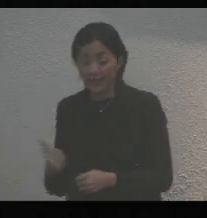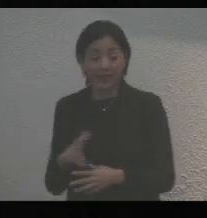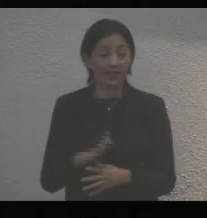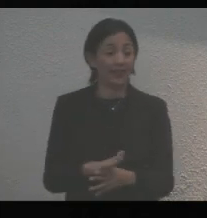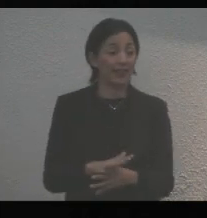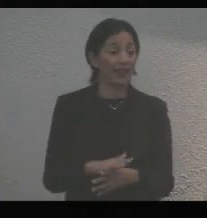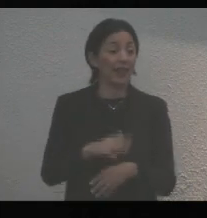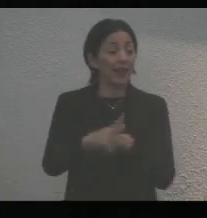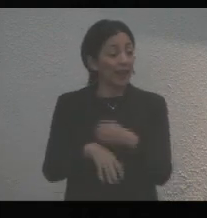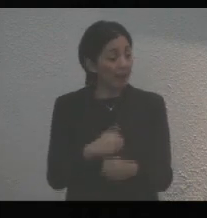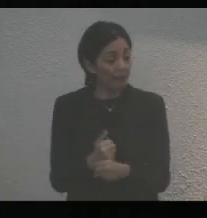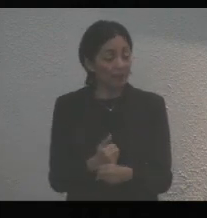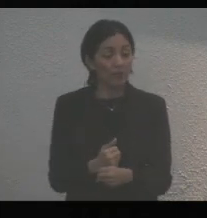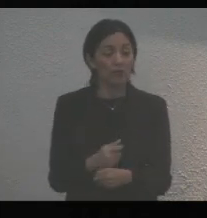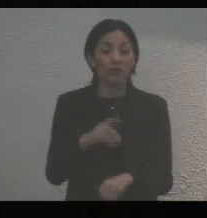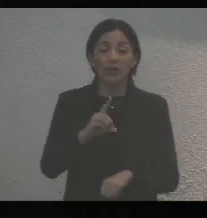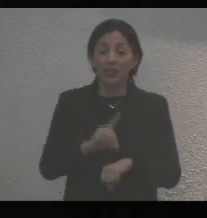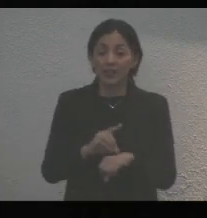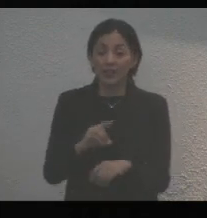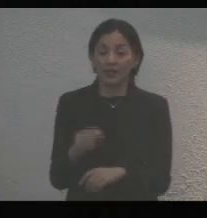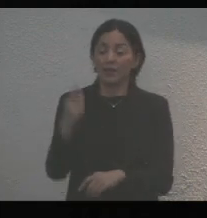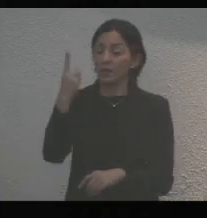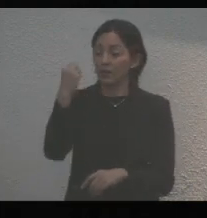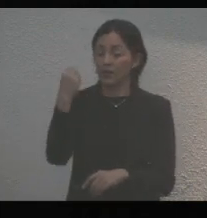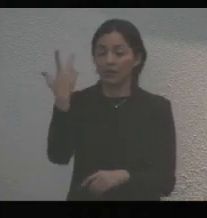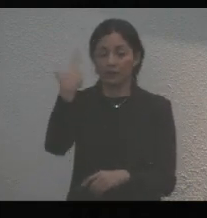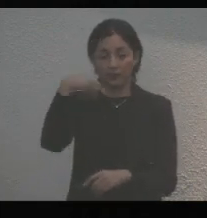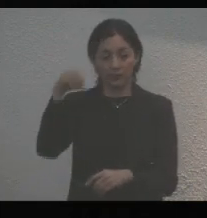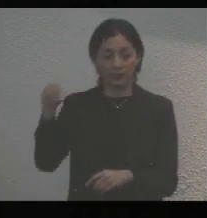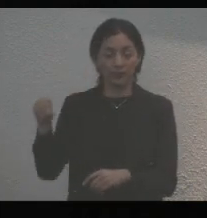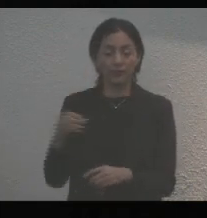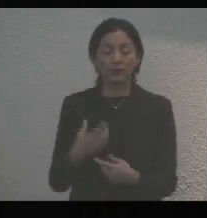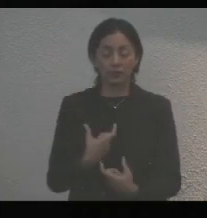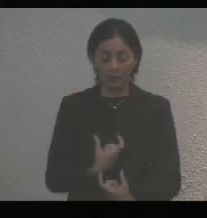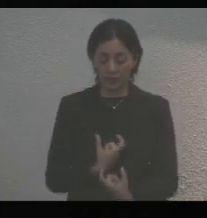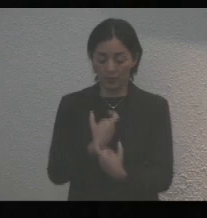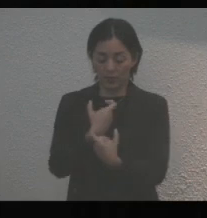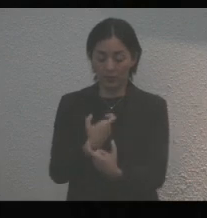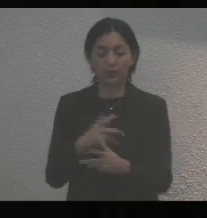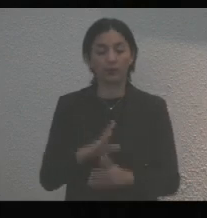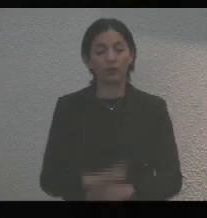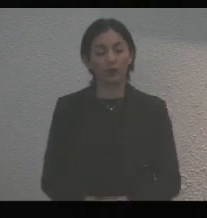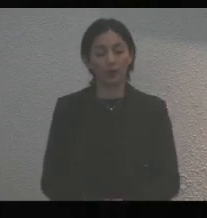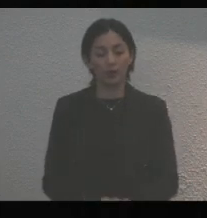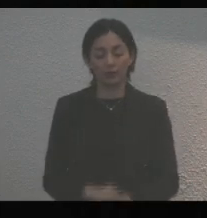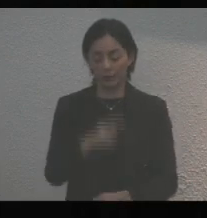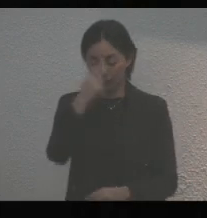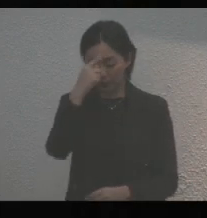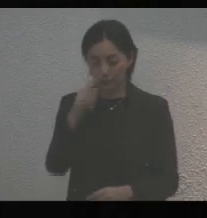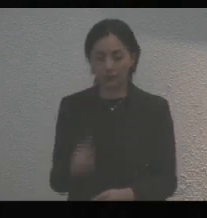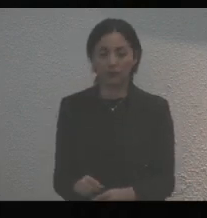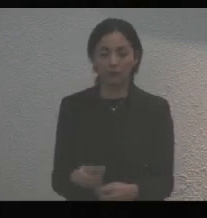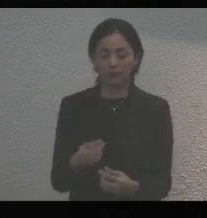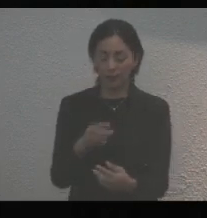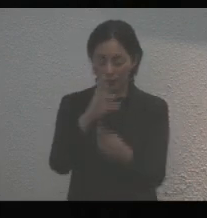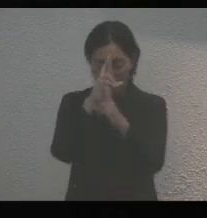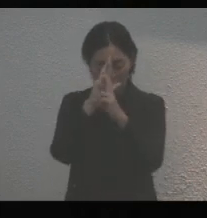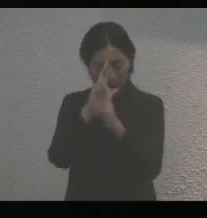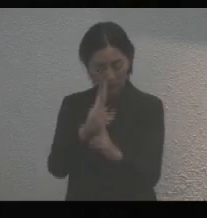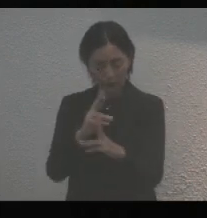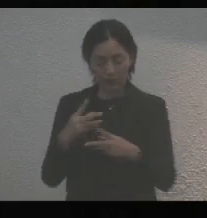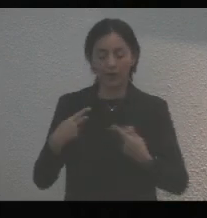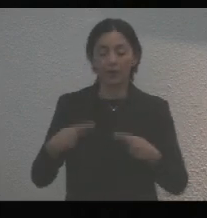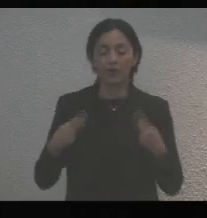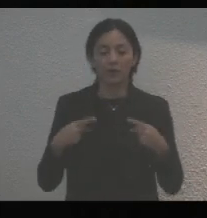Policía de Quintana Roo. Segundo, se instituye la Medalla al Mérito Policial para reconocer la labor de los